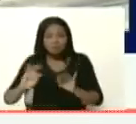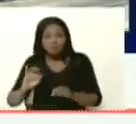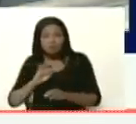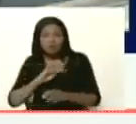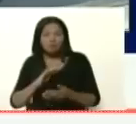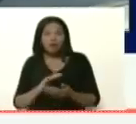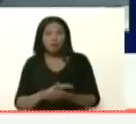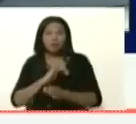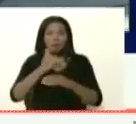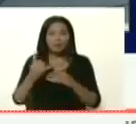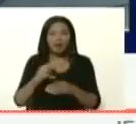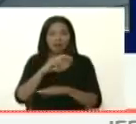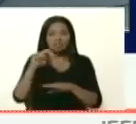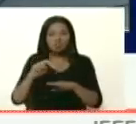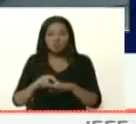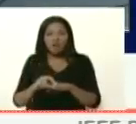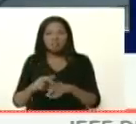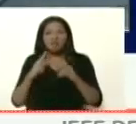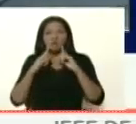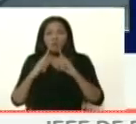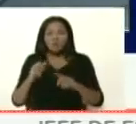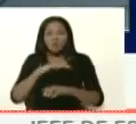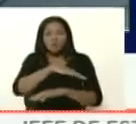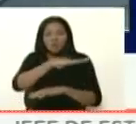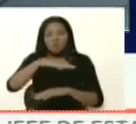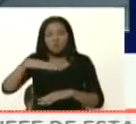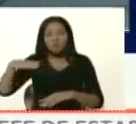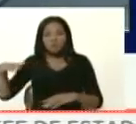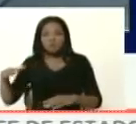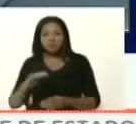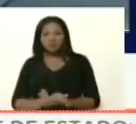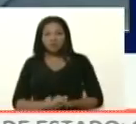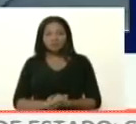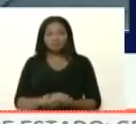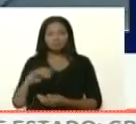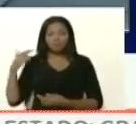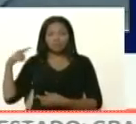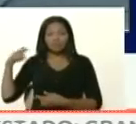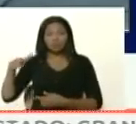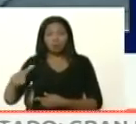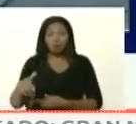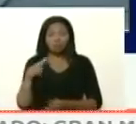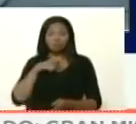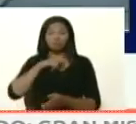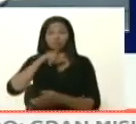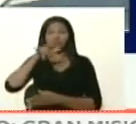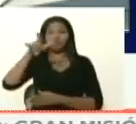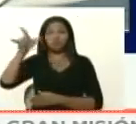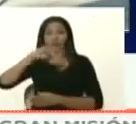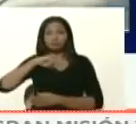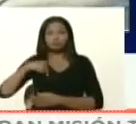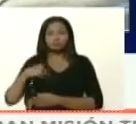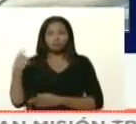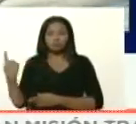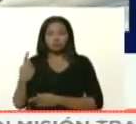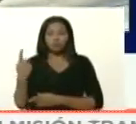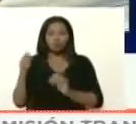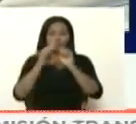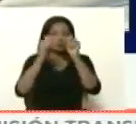el Plan Nacional de Hidrovía. Y igual el tema del transporte aéreo, en donde estamos pues haciendo un solo